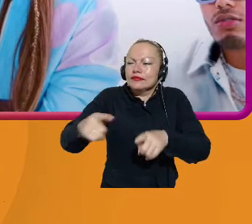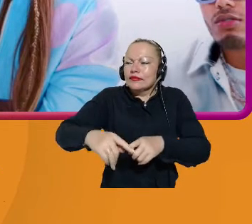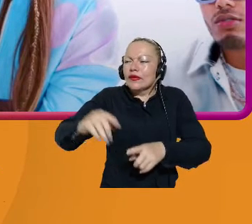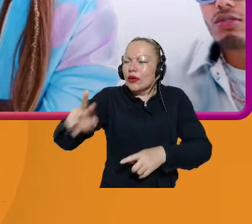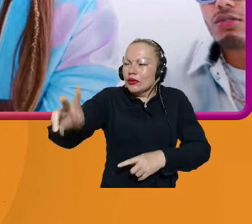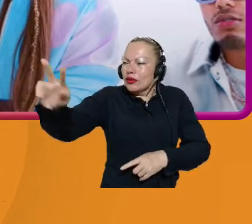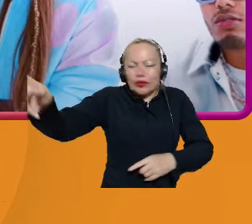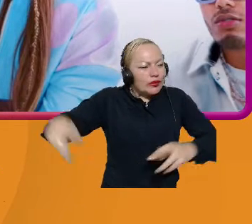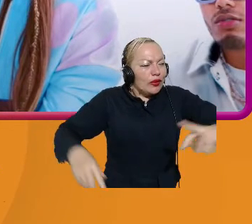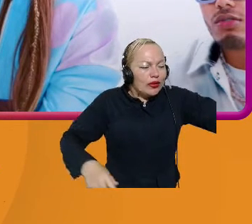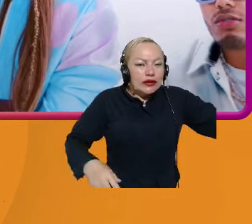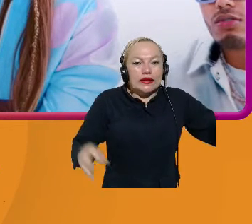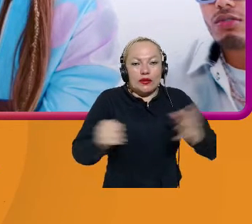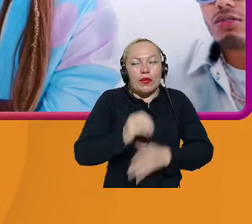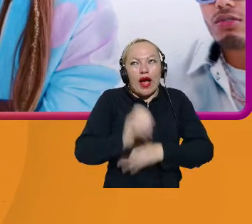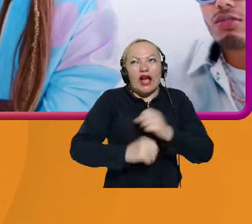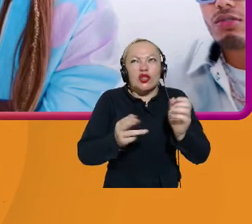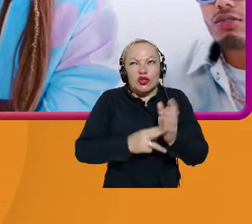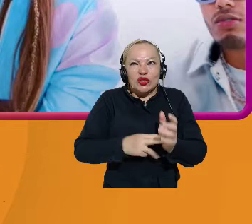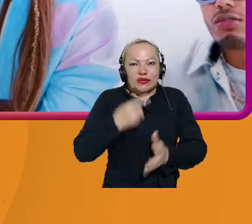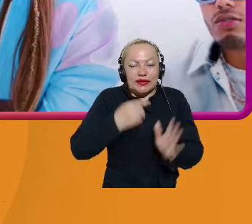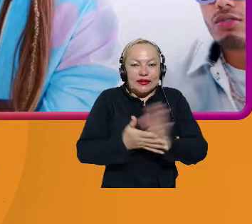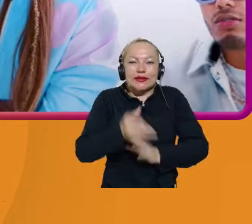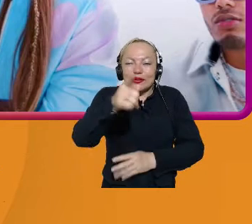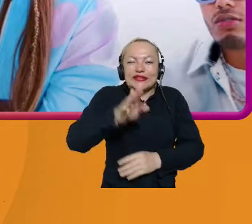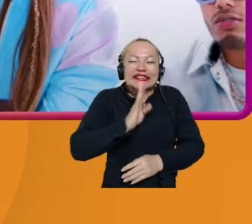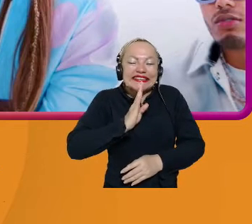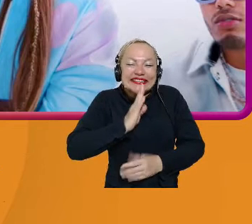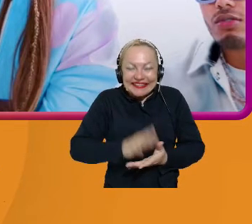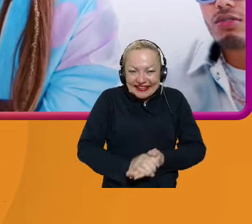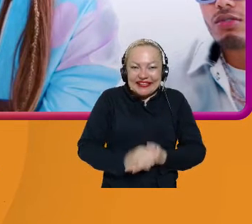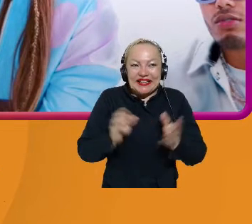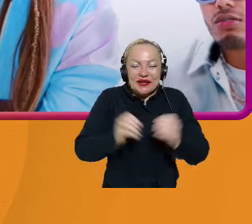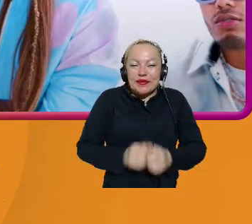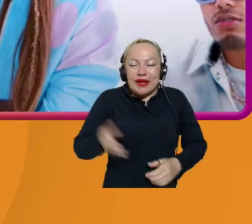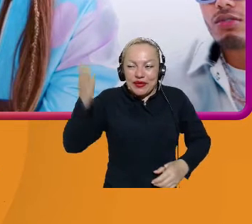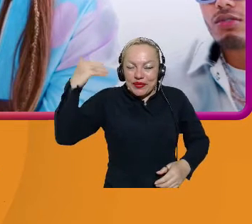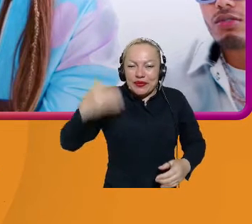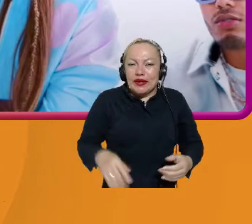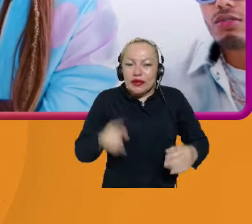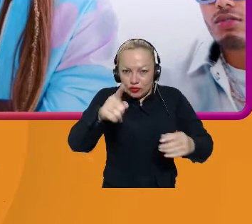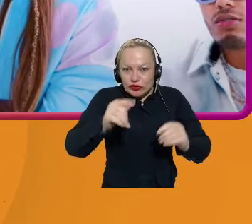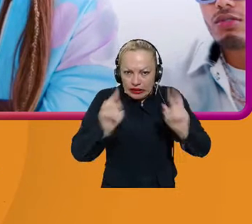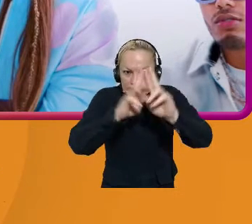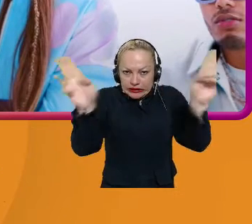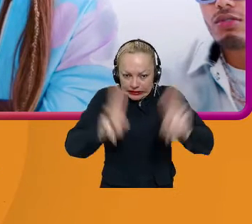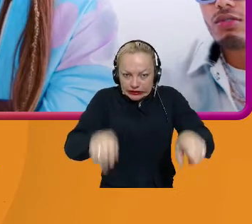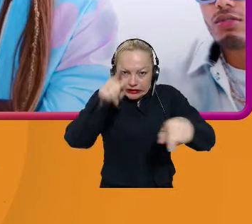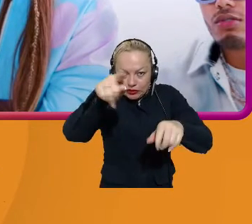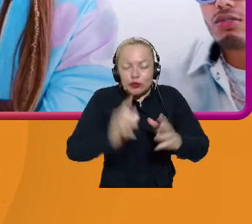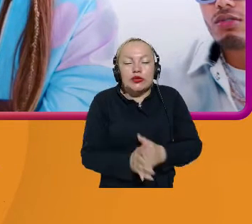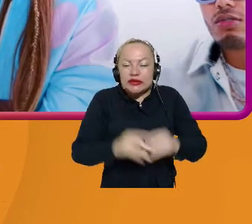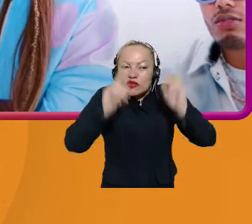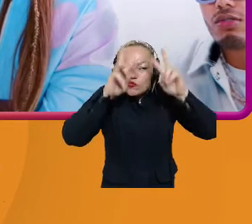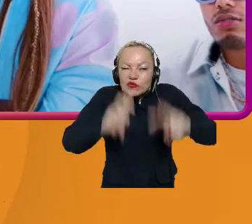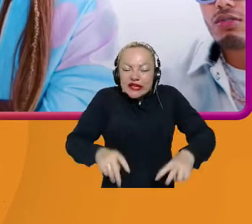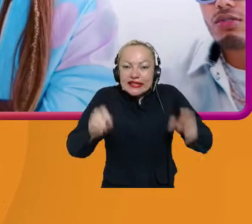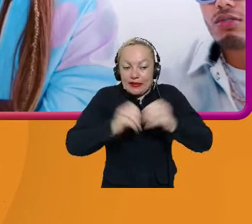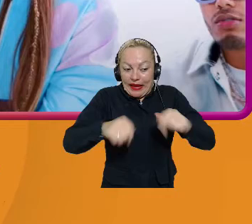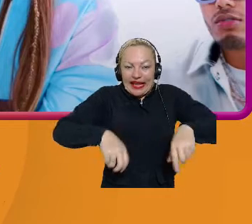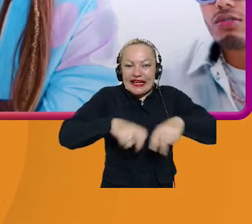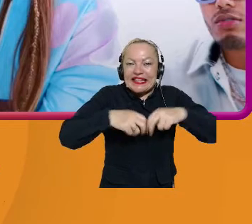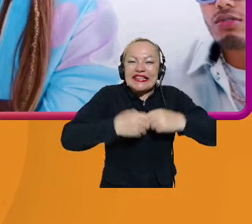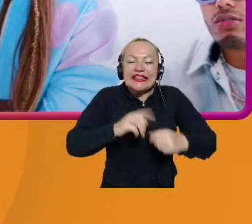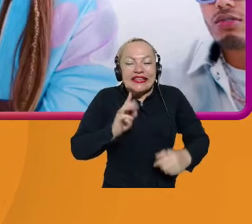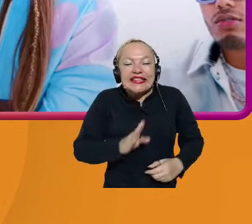aquel entonces en el año 2000, ponte a buscar quiénes eran los reggaetoneros de aquel entonces. En Colombia el